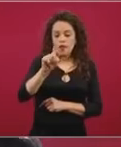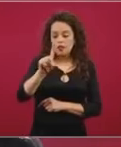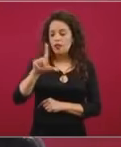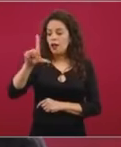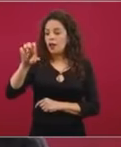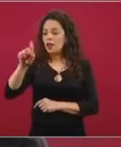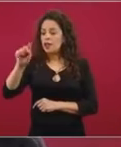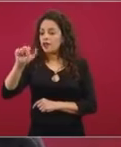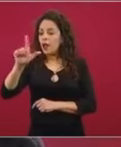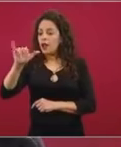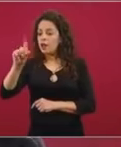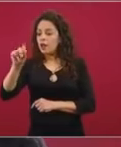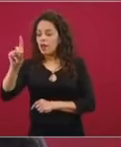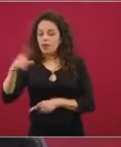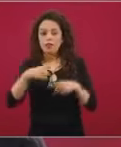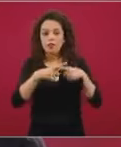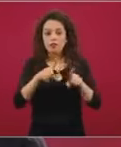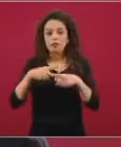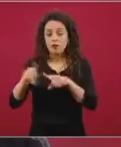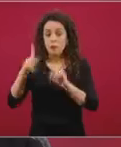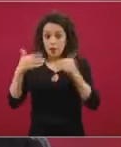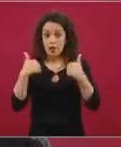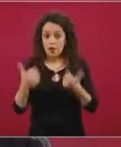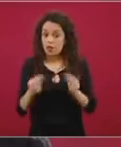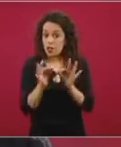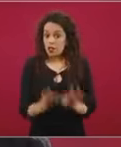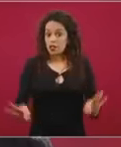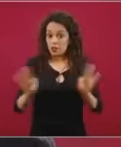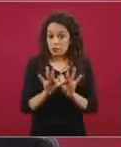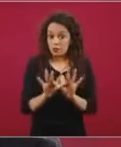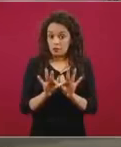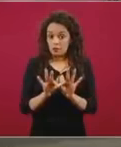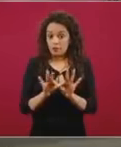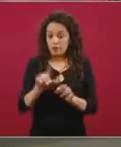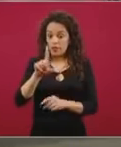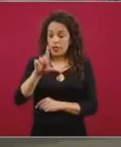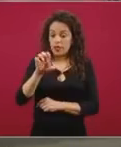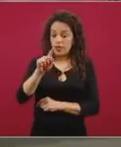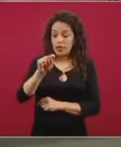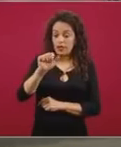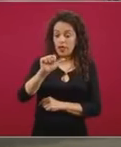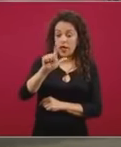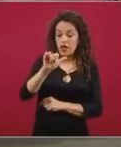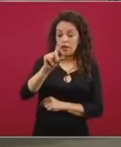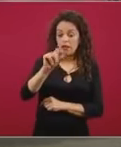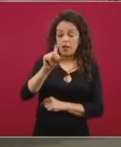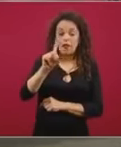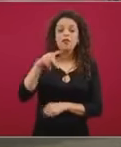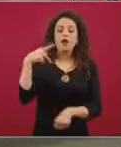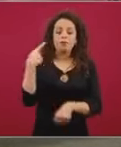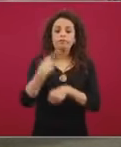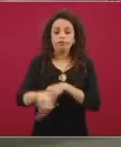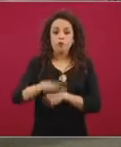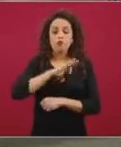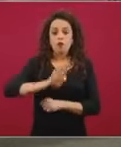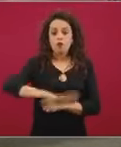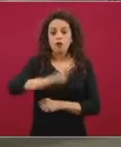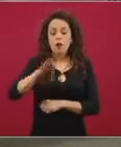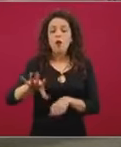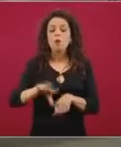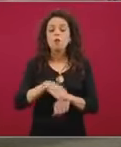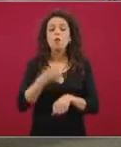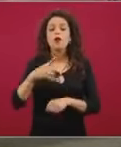técnico, pero la interpretación es importantísima. La letalidad es el riesgo de morir si se padece una enfermedad, en este